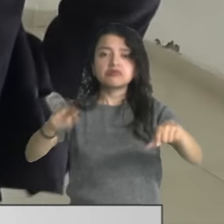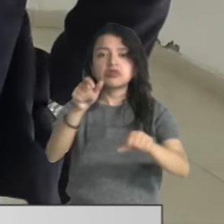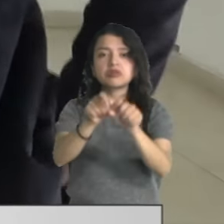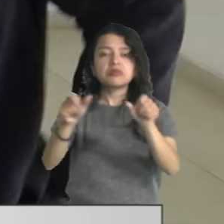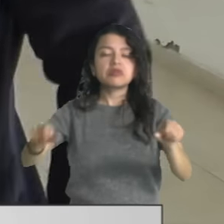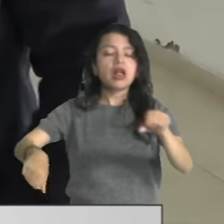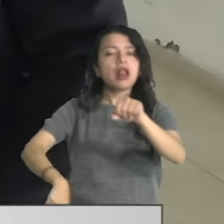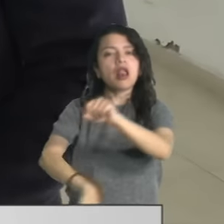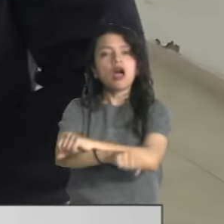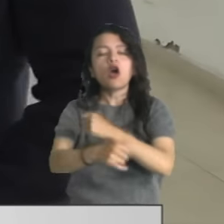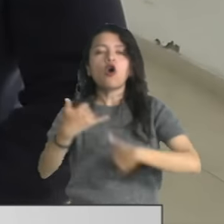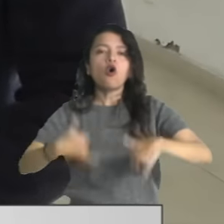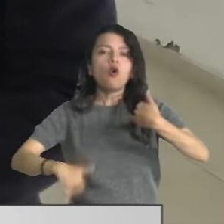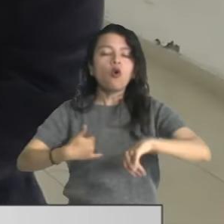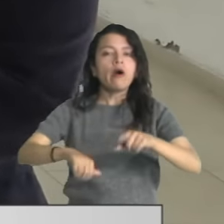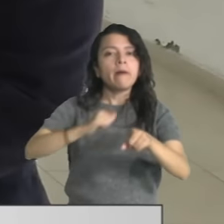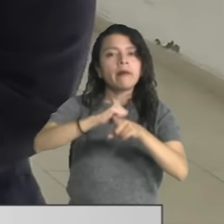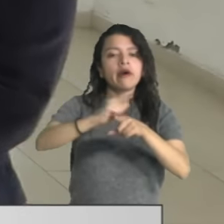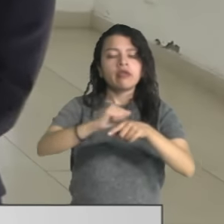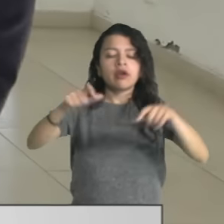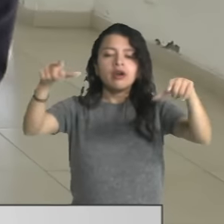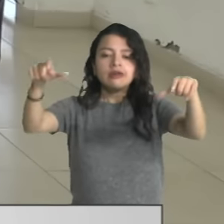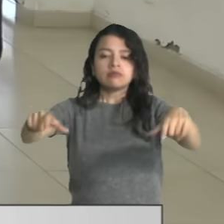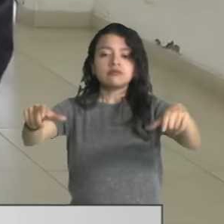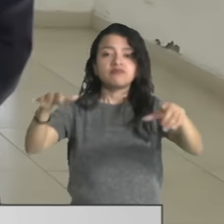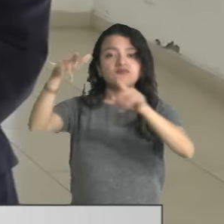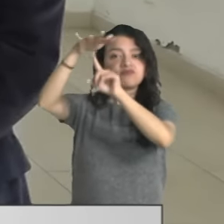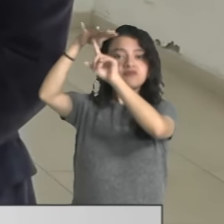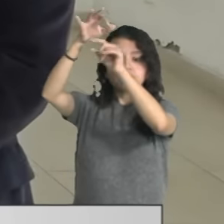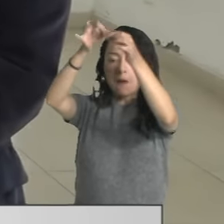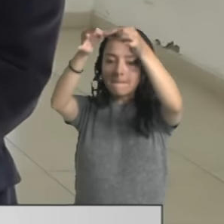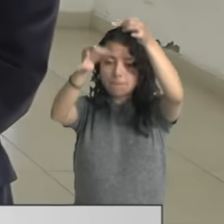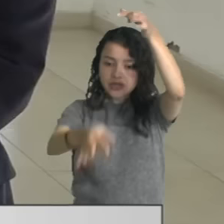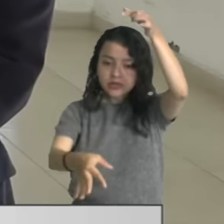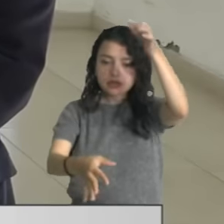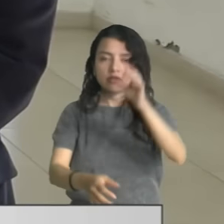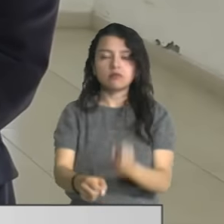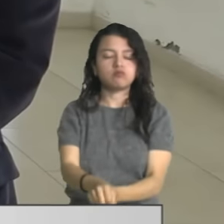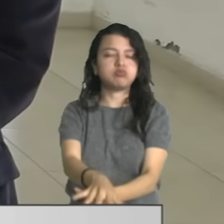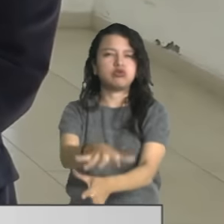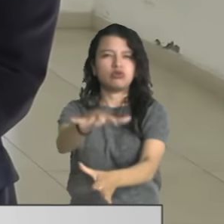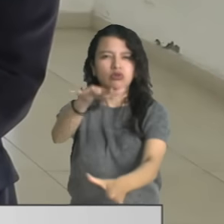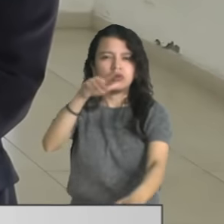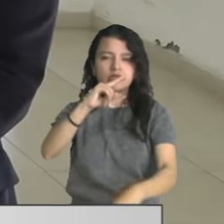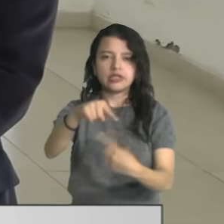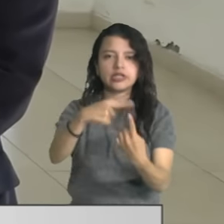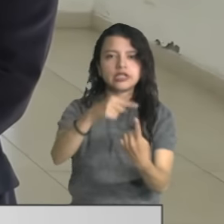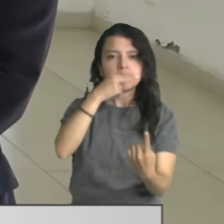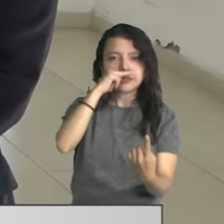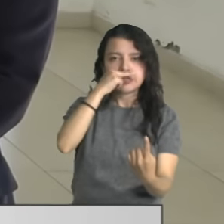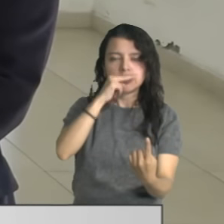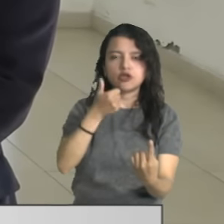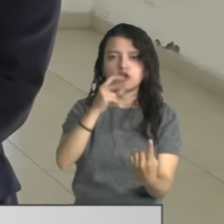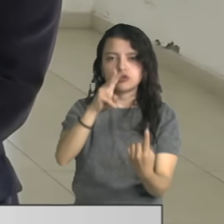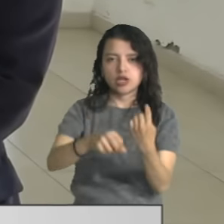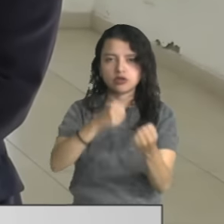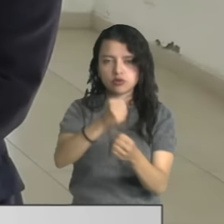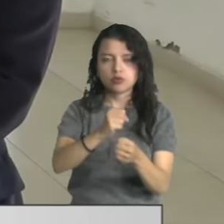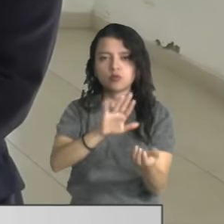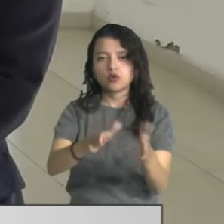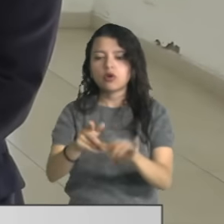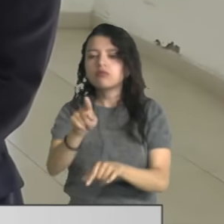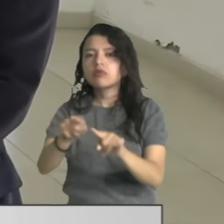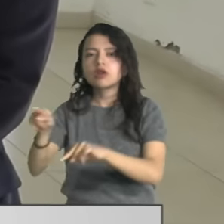este corregimiento, dejando como saldo un menor de edad muerto y varias personas heridas. Para hablar más acerca